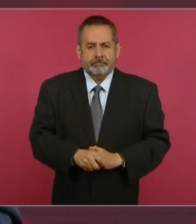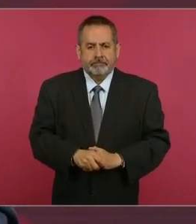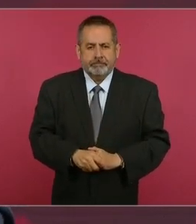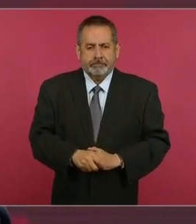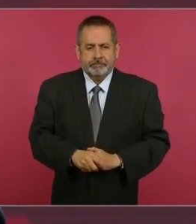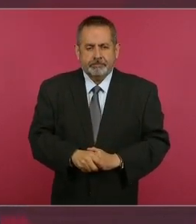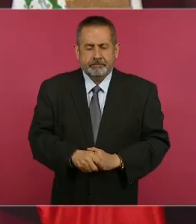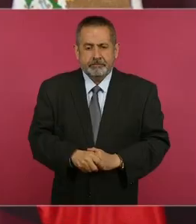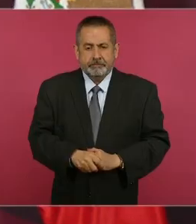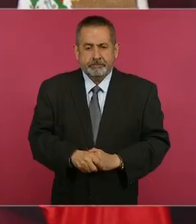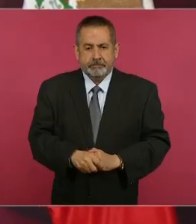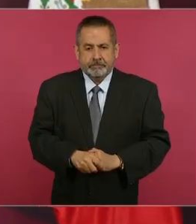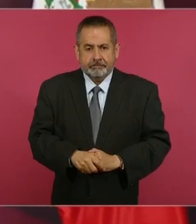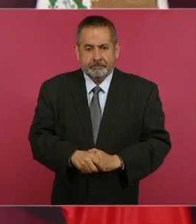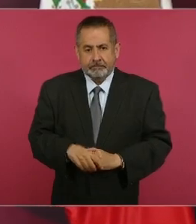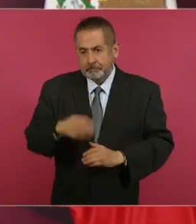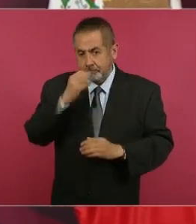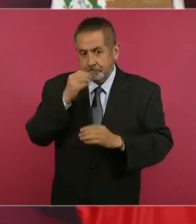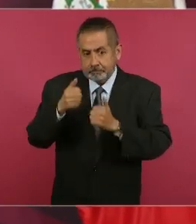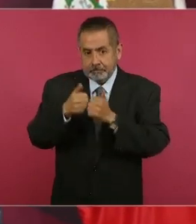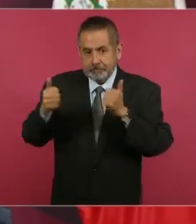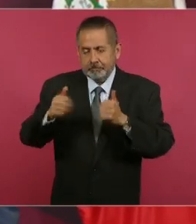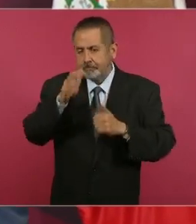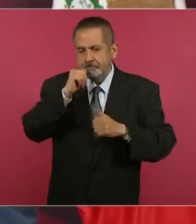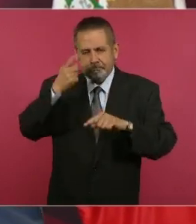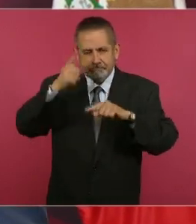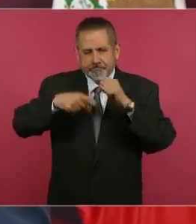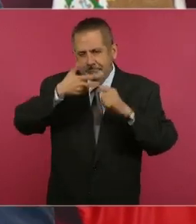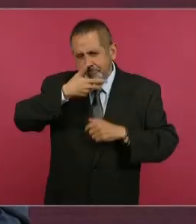y él comió aparte porque no se podía quitar